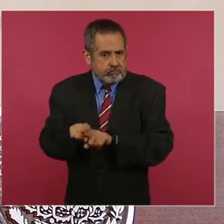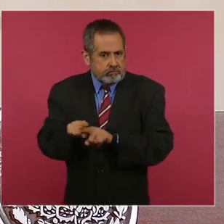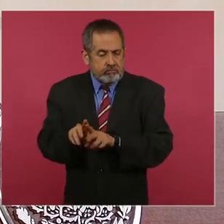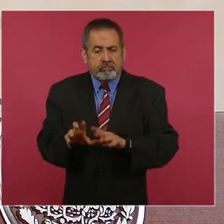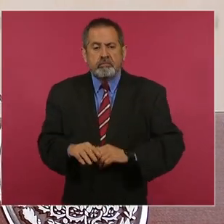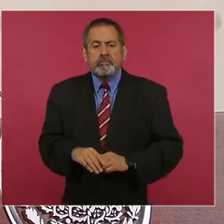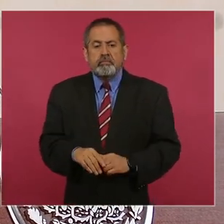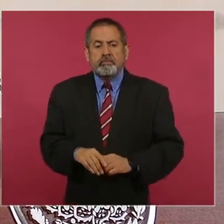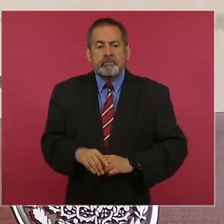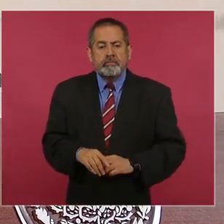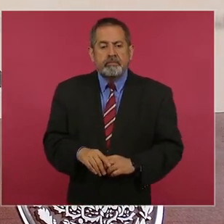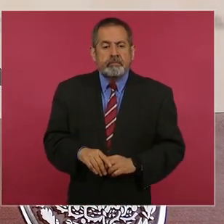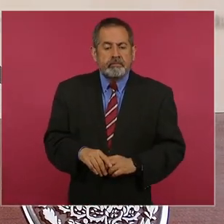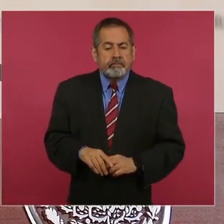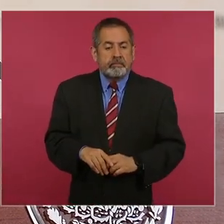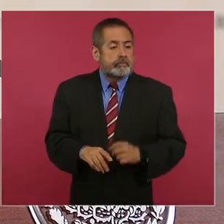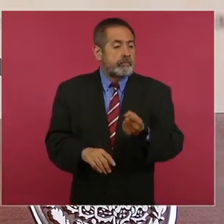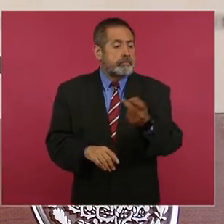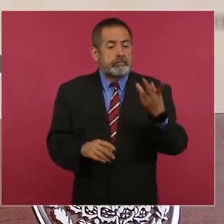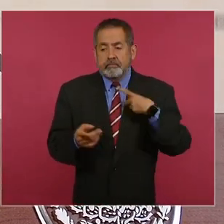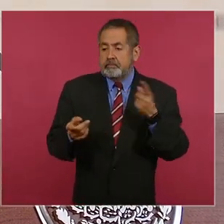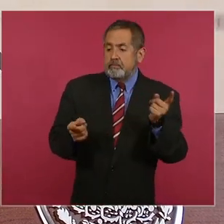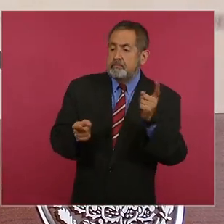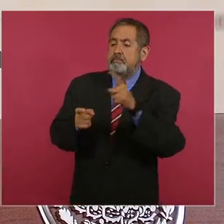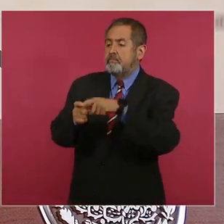cuando se inscriben